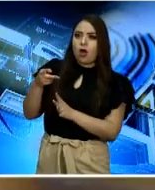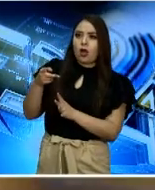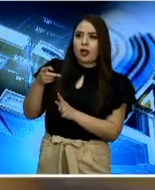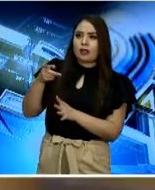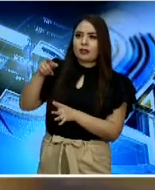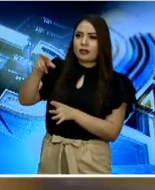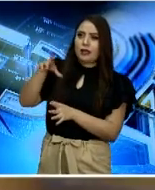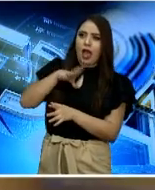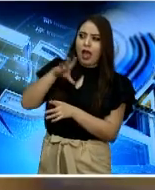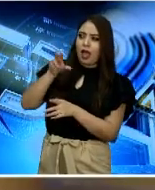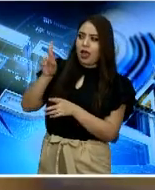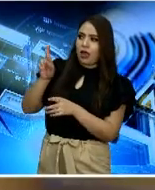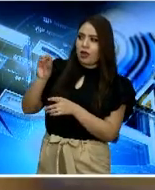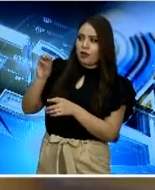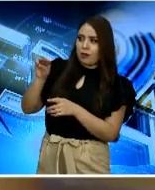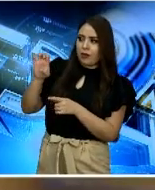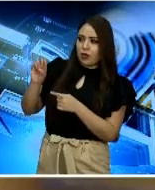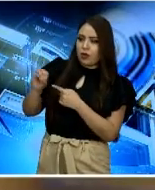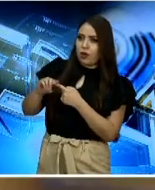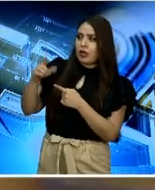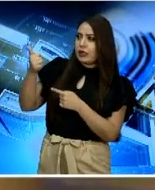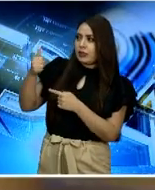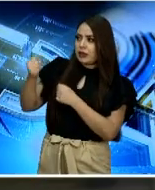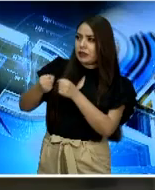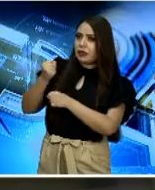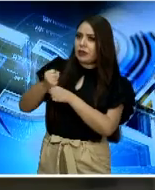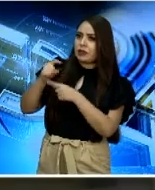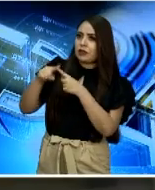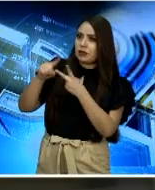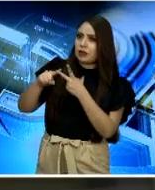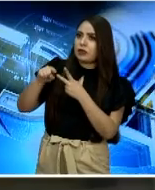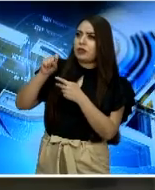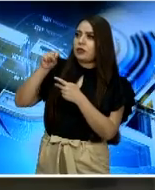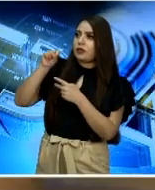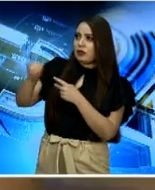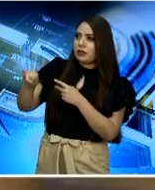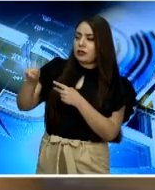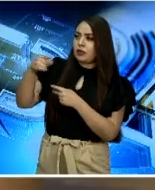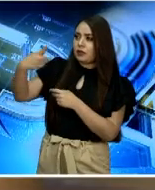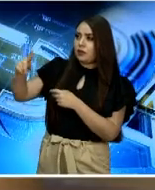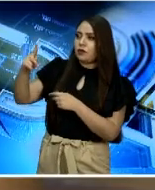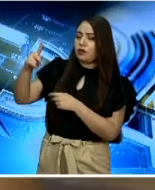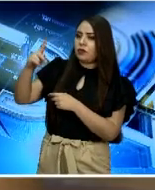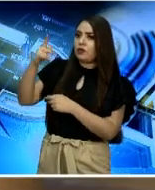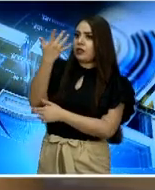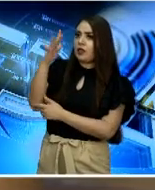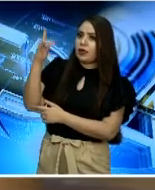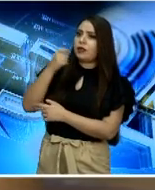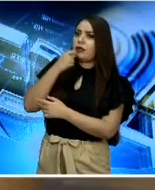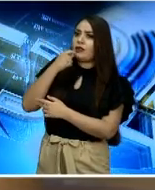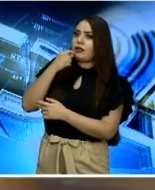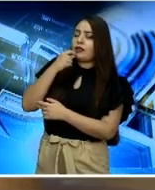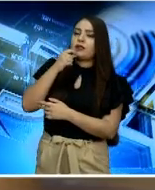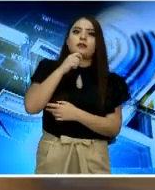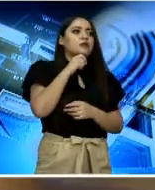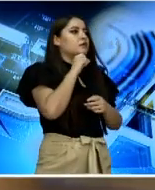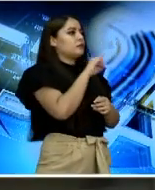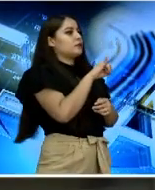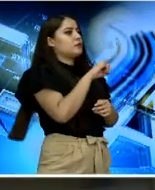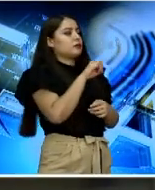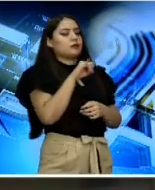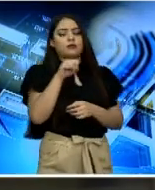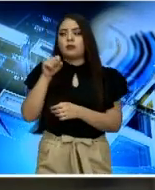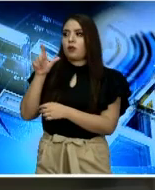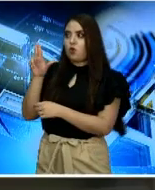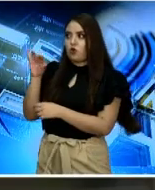Sí. ¿Tiene 6 años? Sí. ¿Cursa el jardín de niños en la, sí, escuela? Lucía Fernández. Lucía Fernández